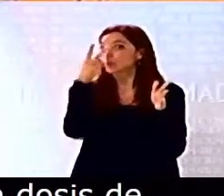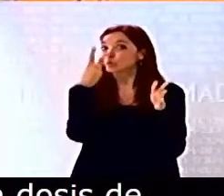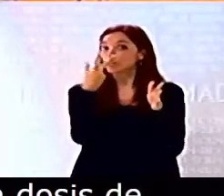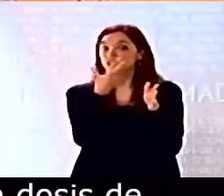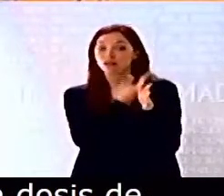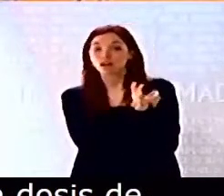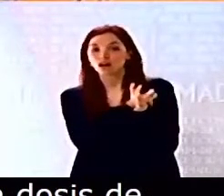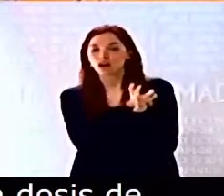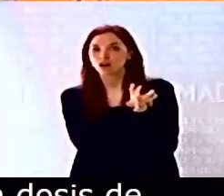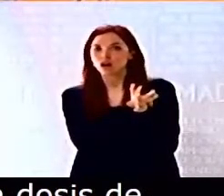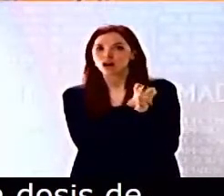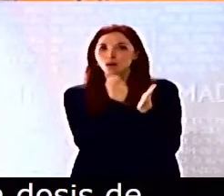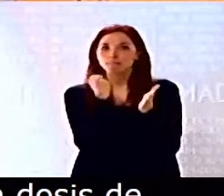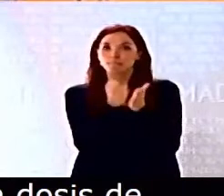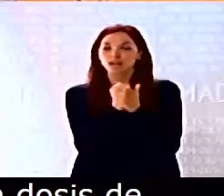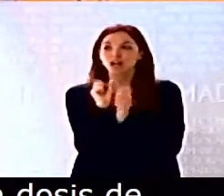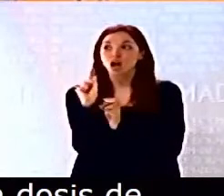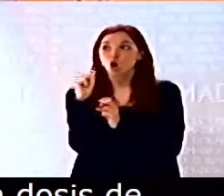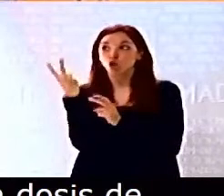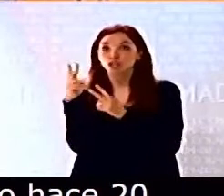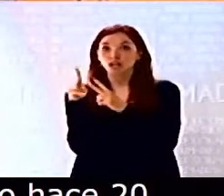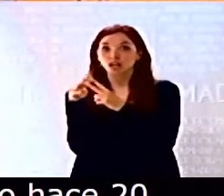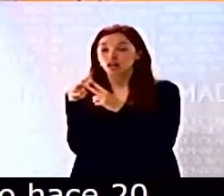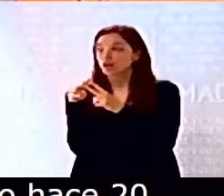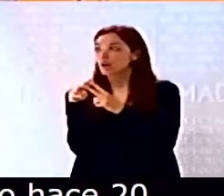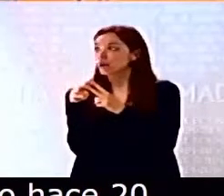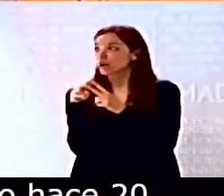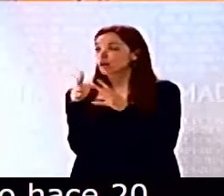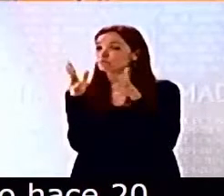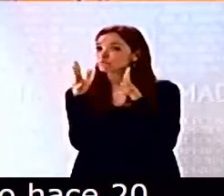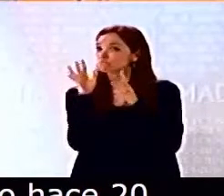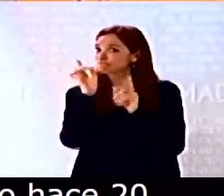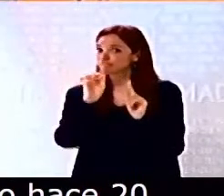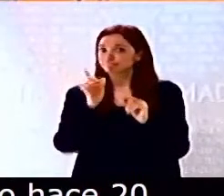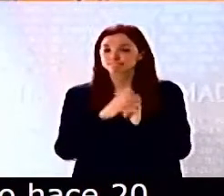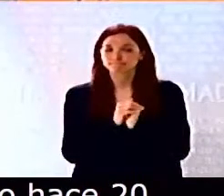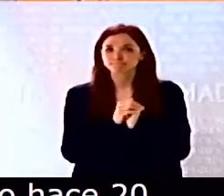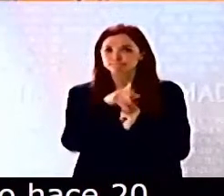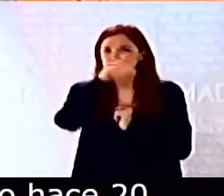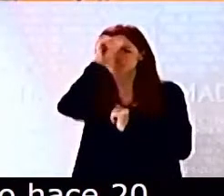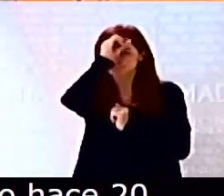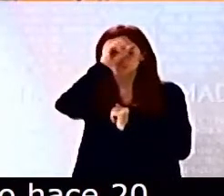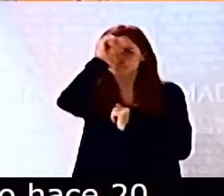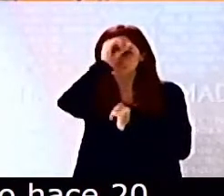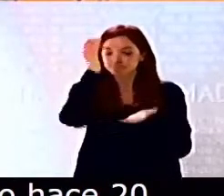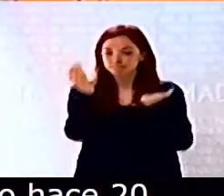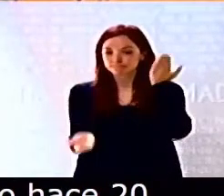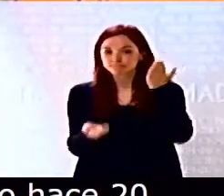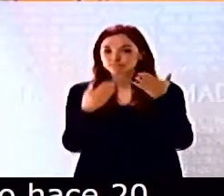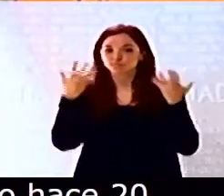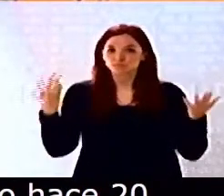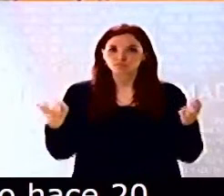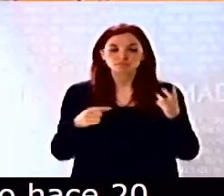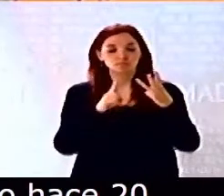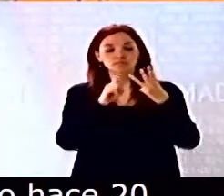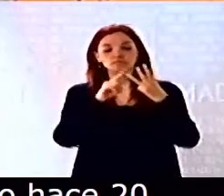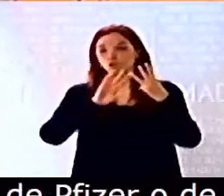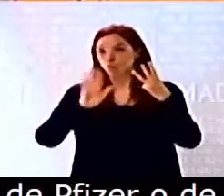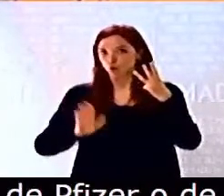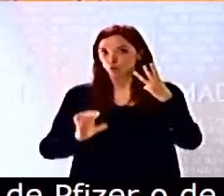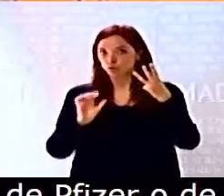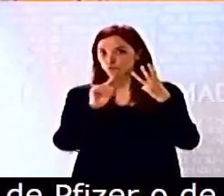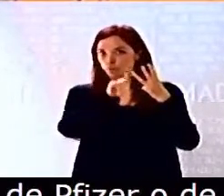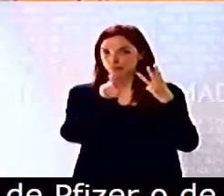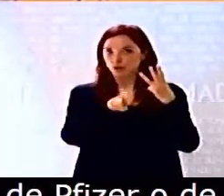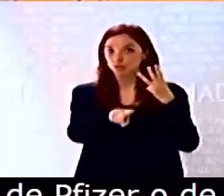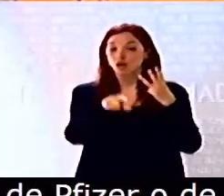dosis sea de Pfizer o de Moderna. No sé qué valoración hace al respecto. Y por último, hoy llegaban